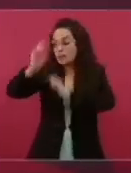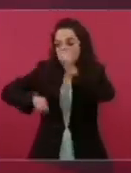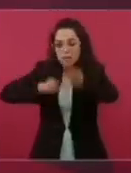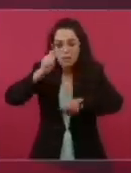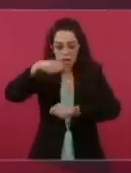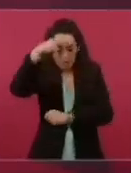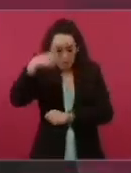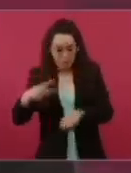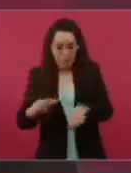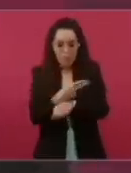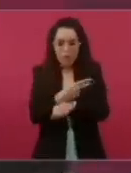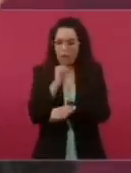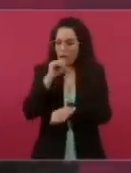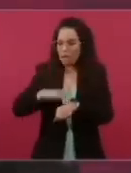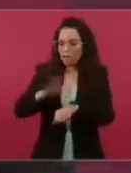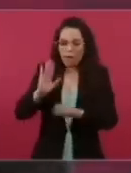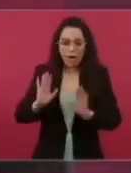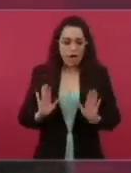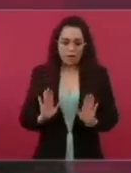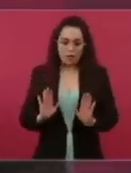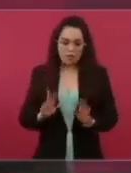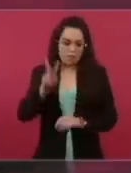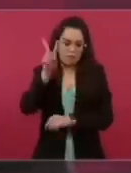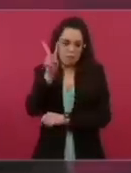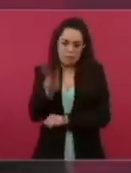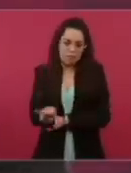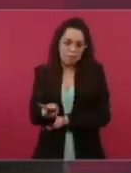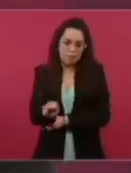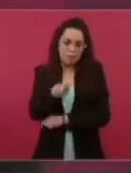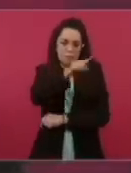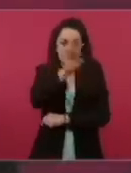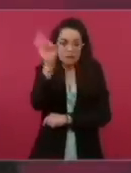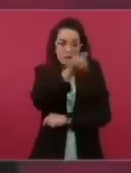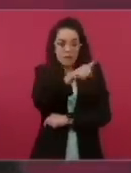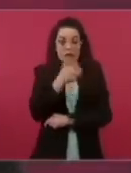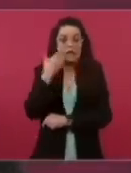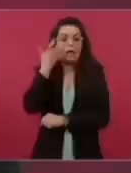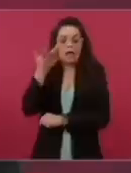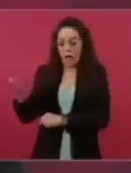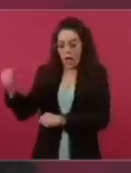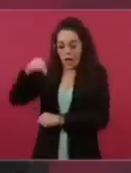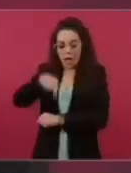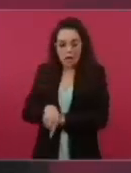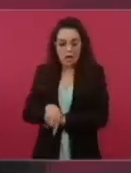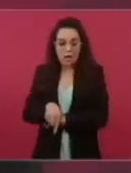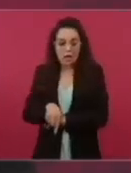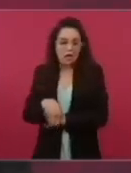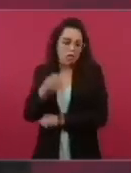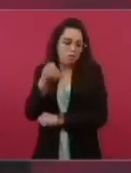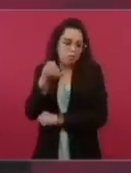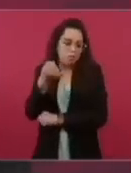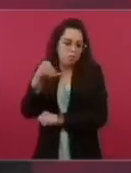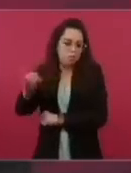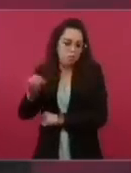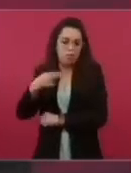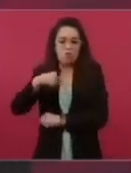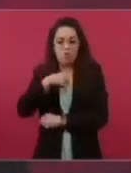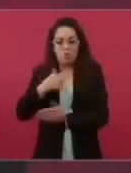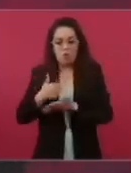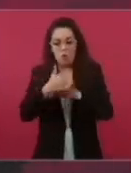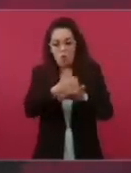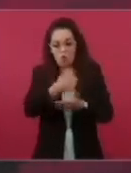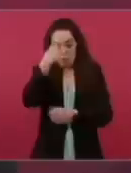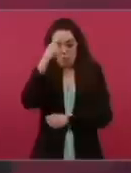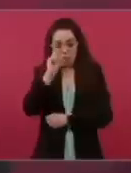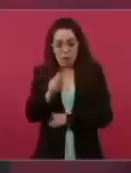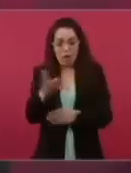O sea, ya sería el colmo, ¿no?, que nosotros le hiciéramos la campaña